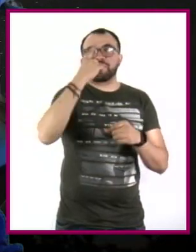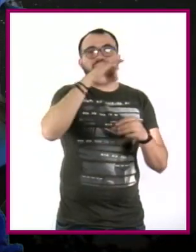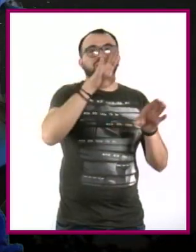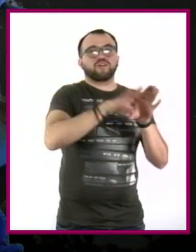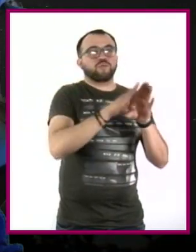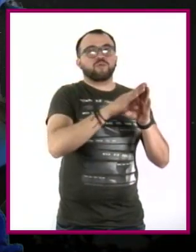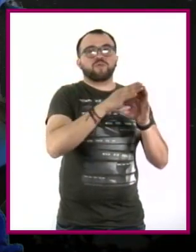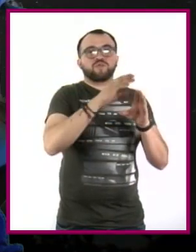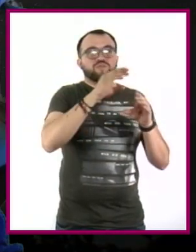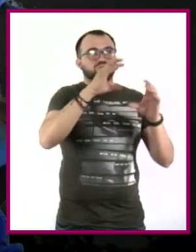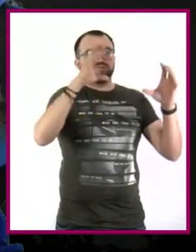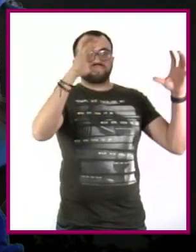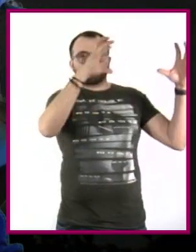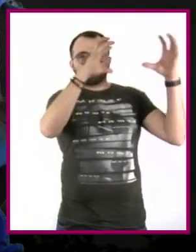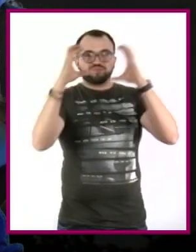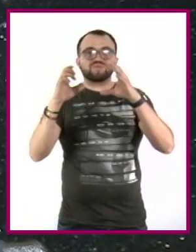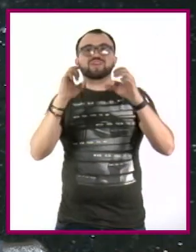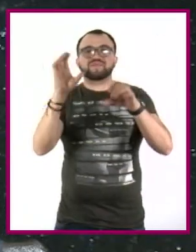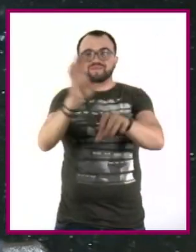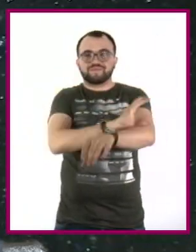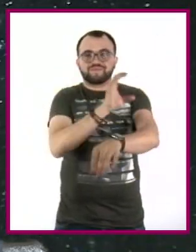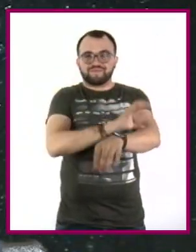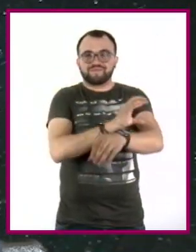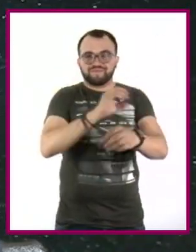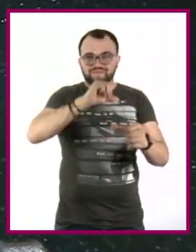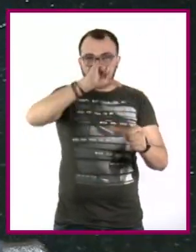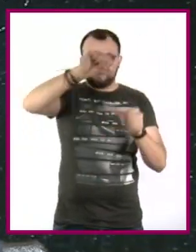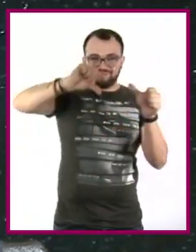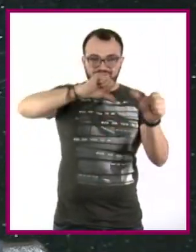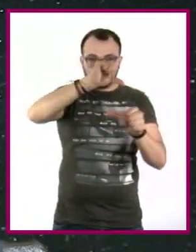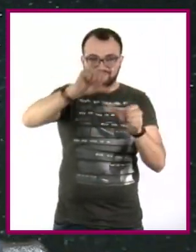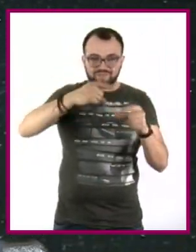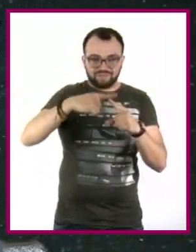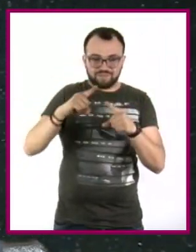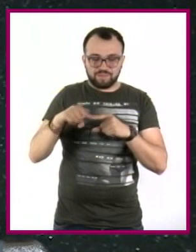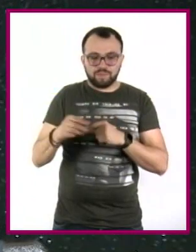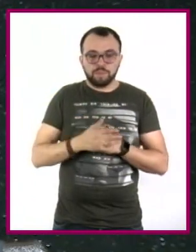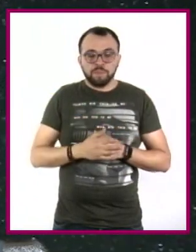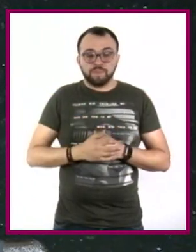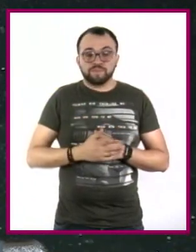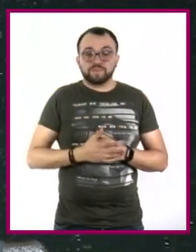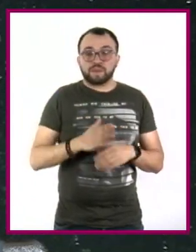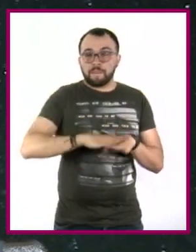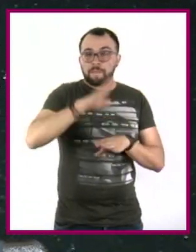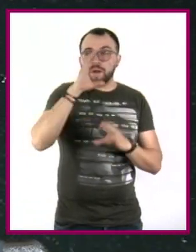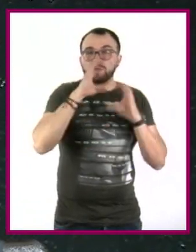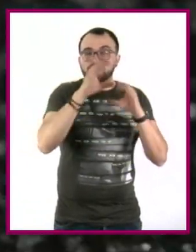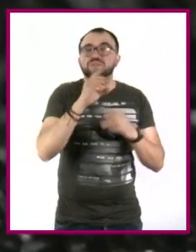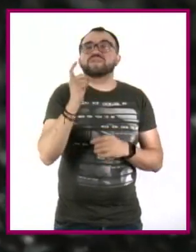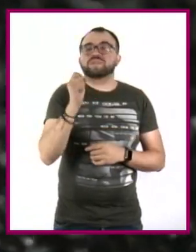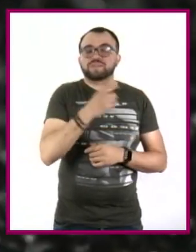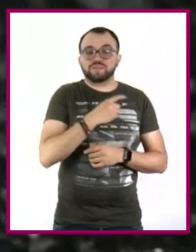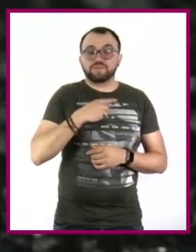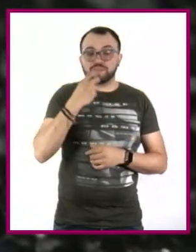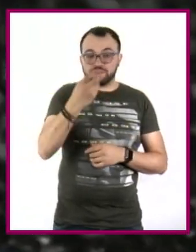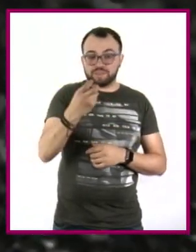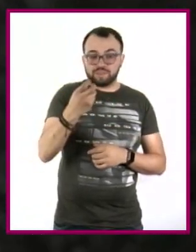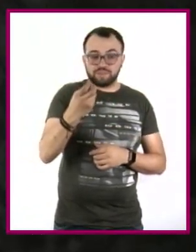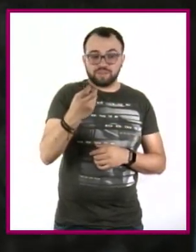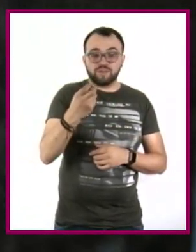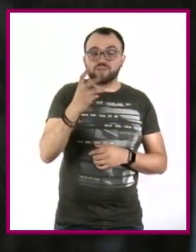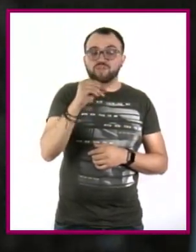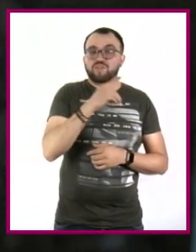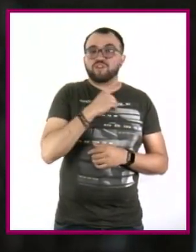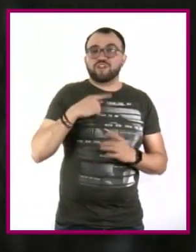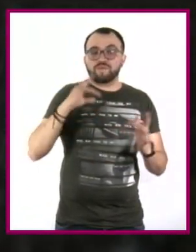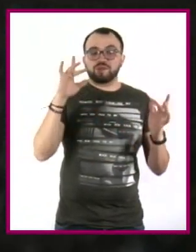carga nuclear y la energía de las partículas. Leí que encontraron que en la parte de más cuidado era que el aerogel no estuviera en